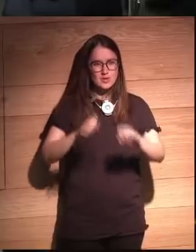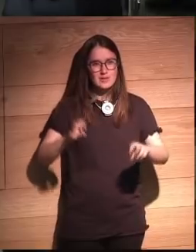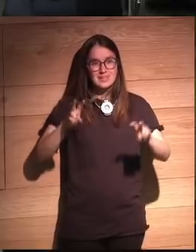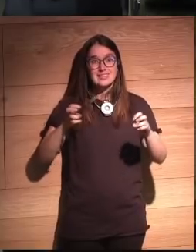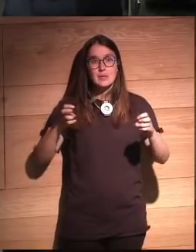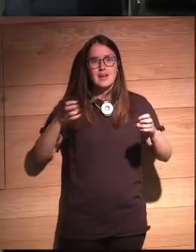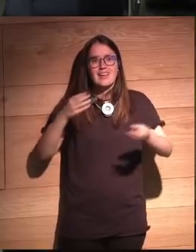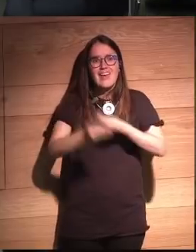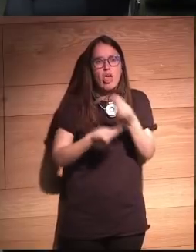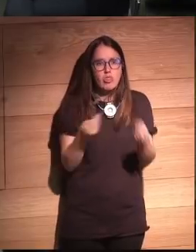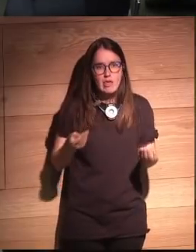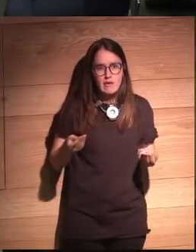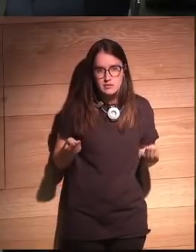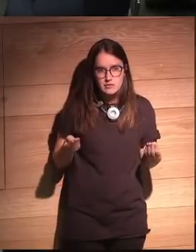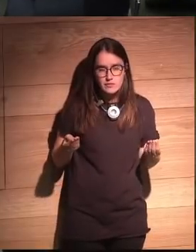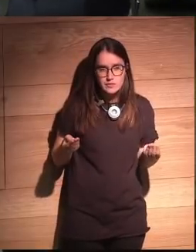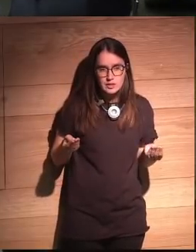está haciendo.